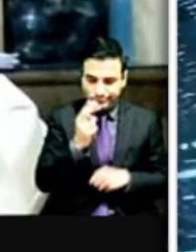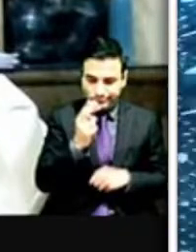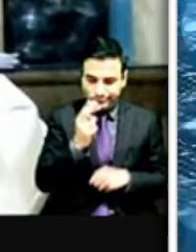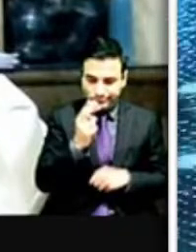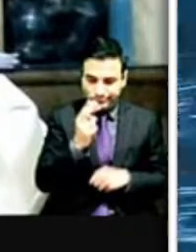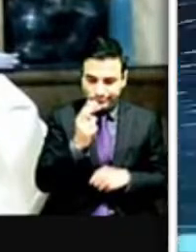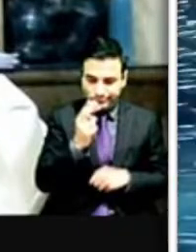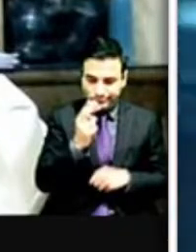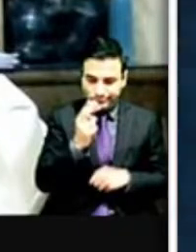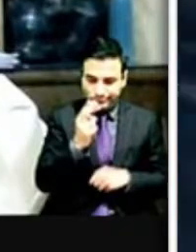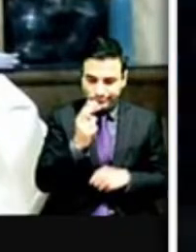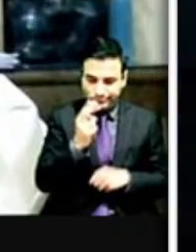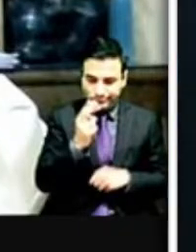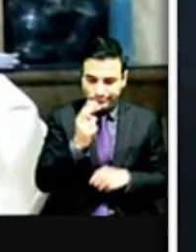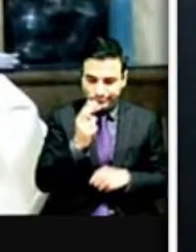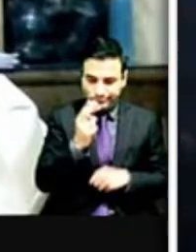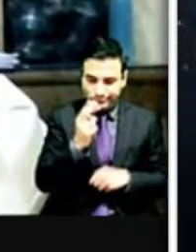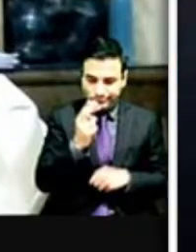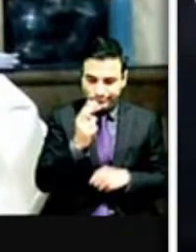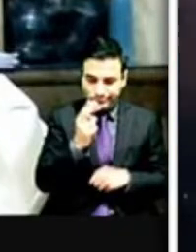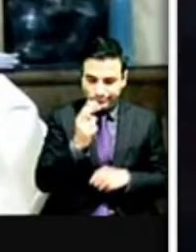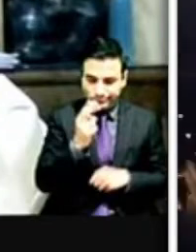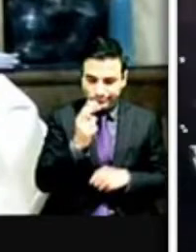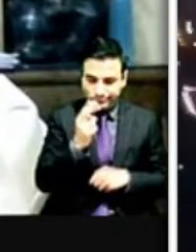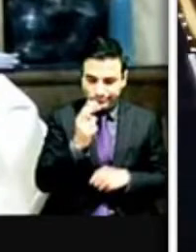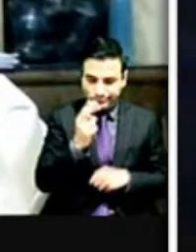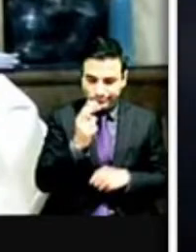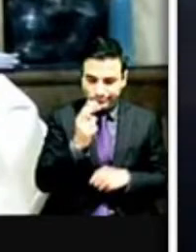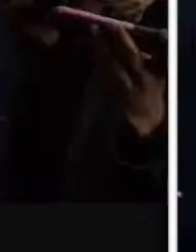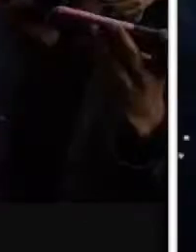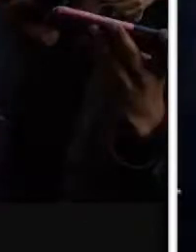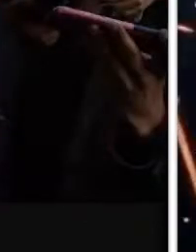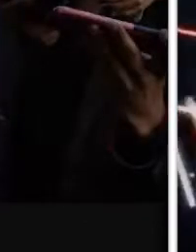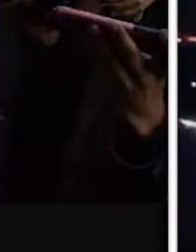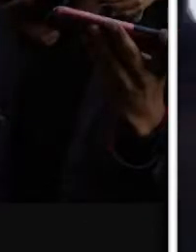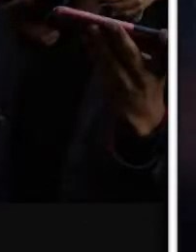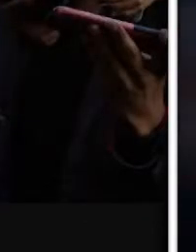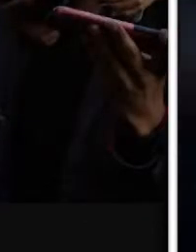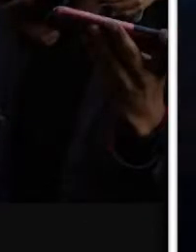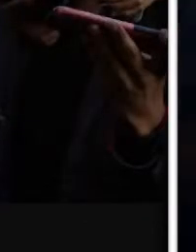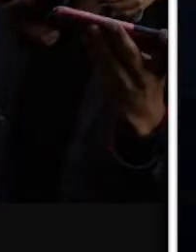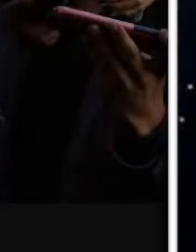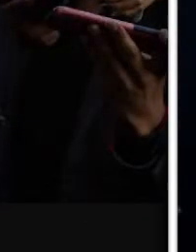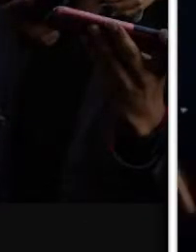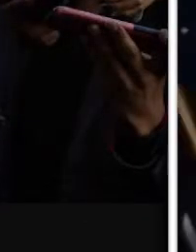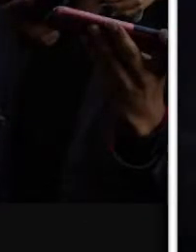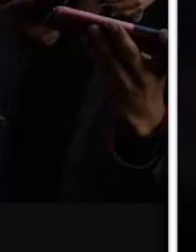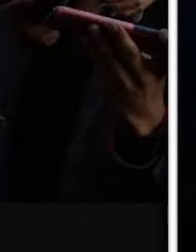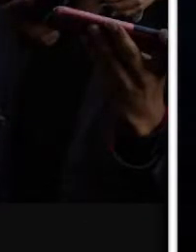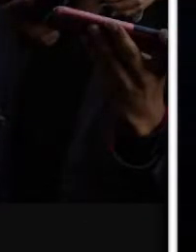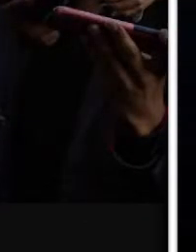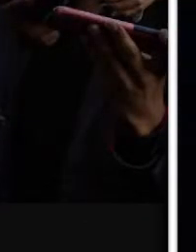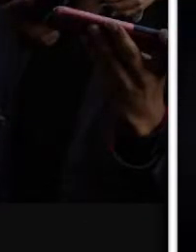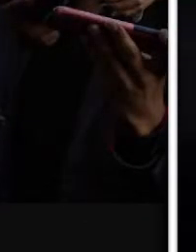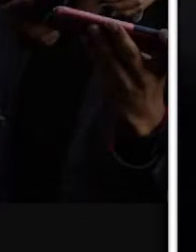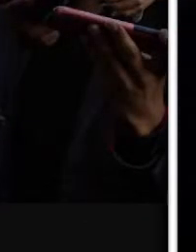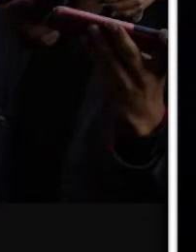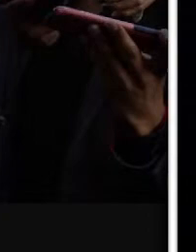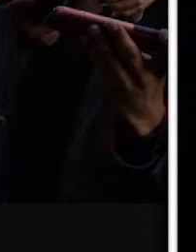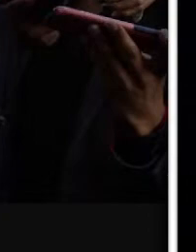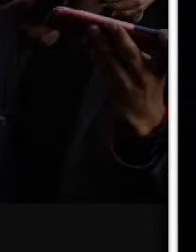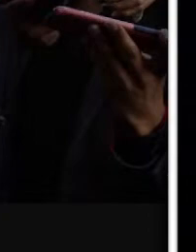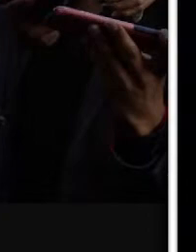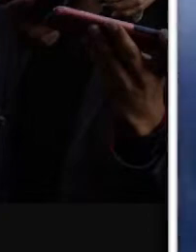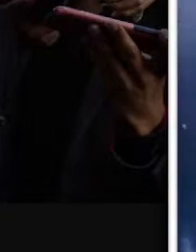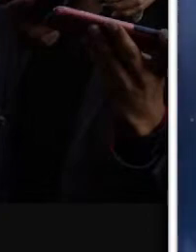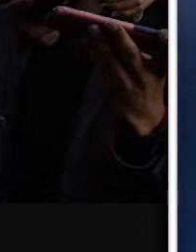Cabe señalar, y lo tenemos que señalar, Carla Humphrey, miren nada más, es la